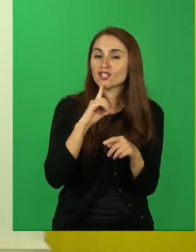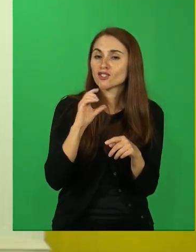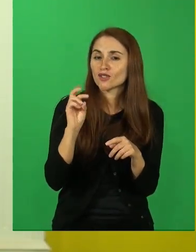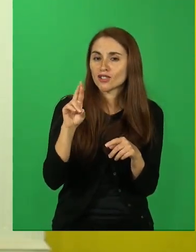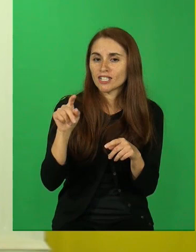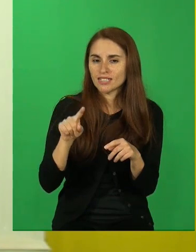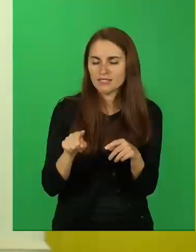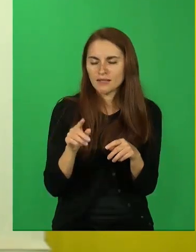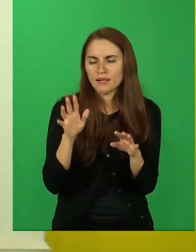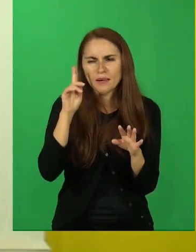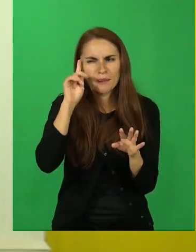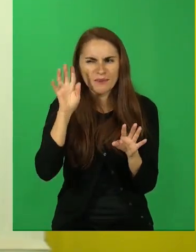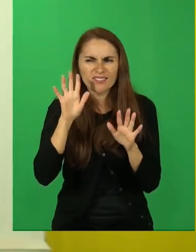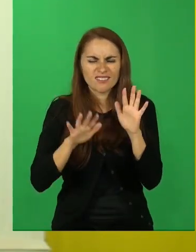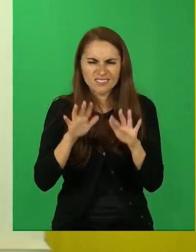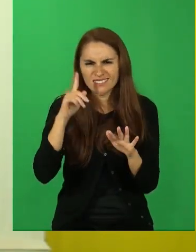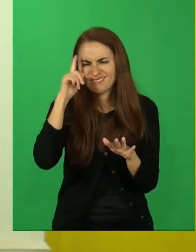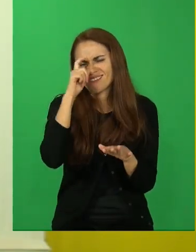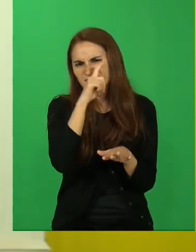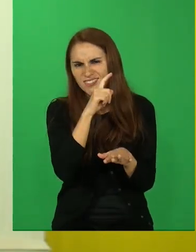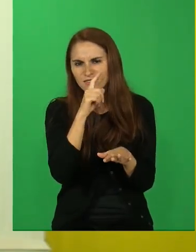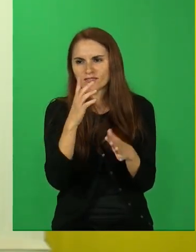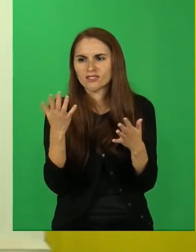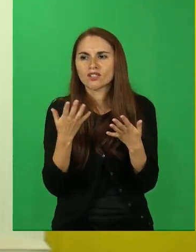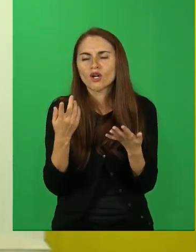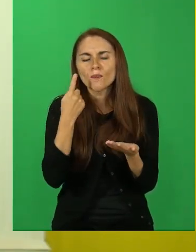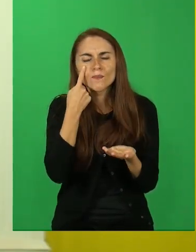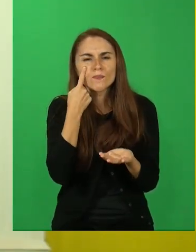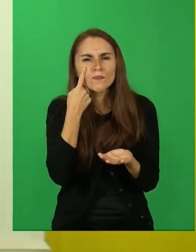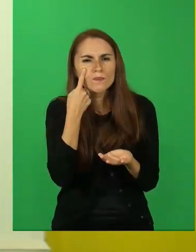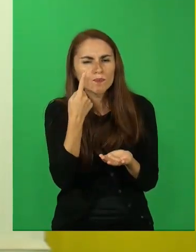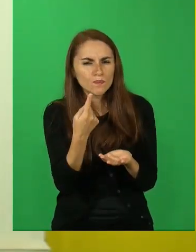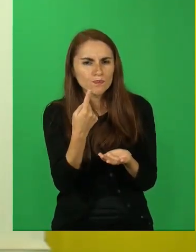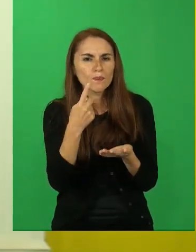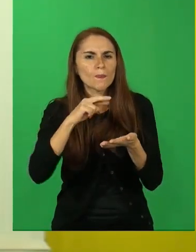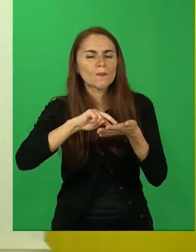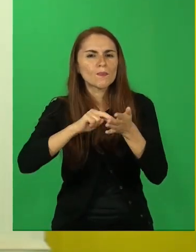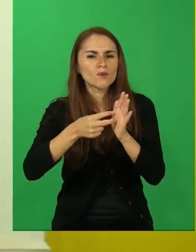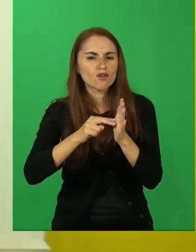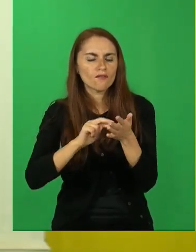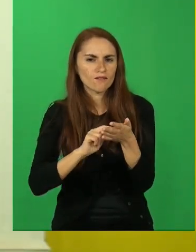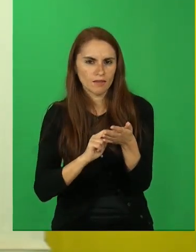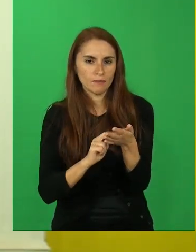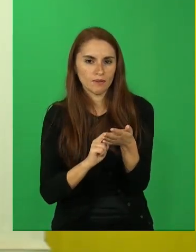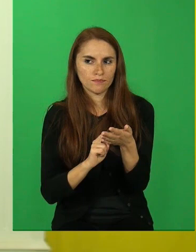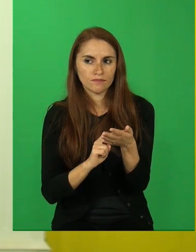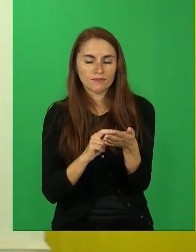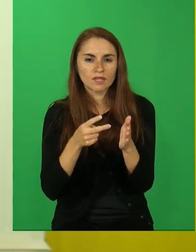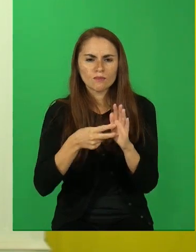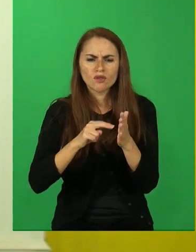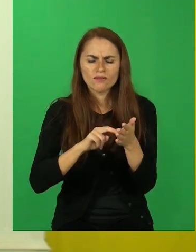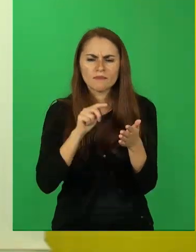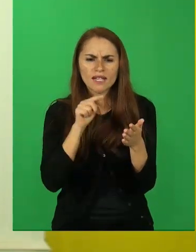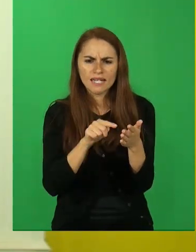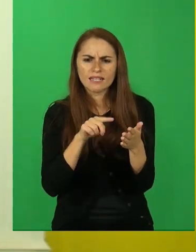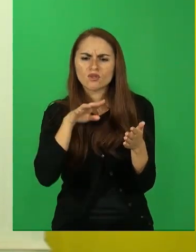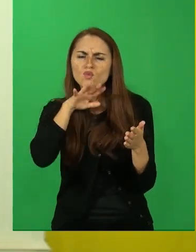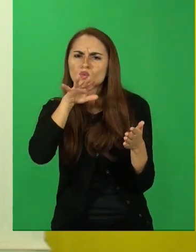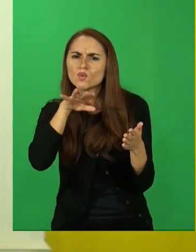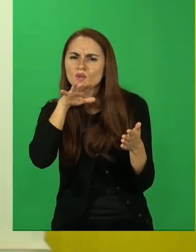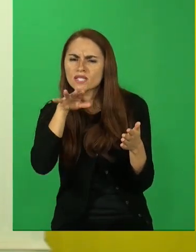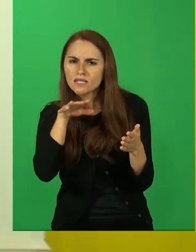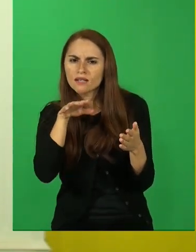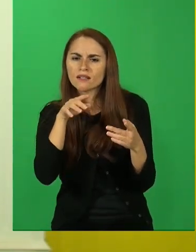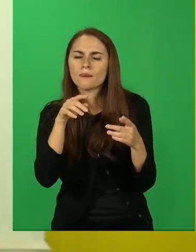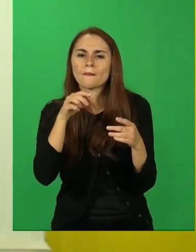siempre es complejo. Dice, ¿cómo vamos a identificar un problema, ¿no es cierto?, que involucre el mínimo